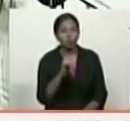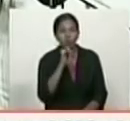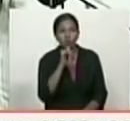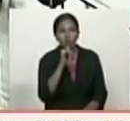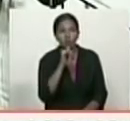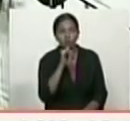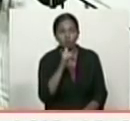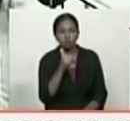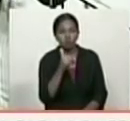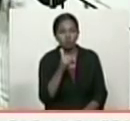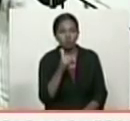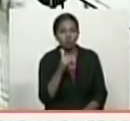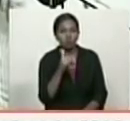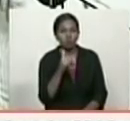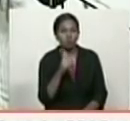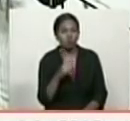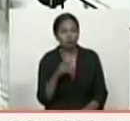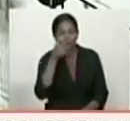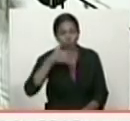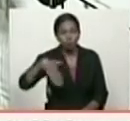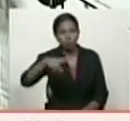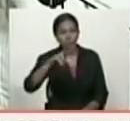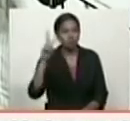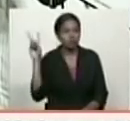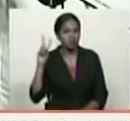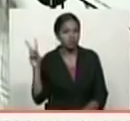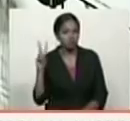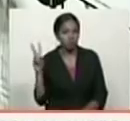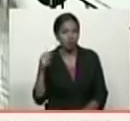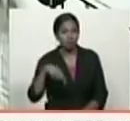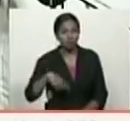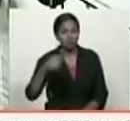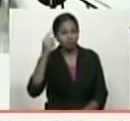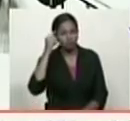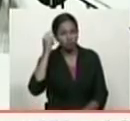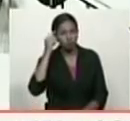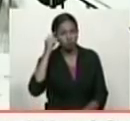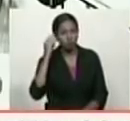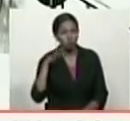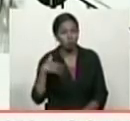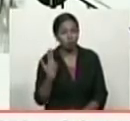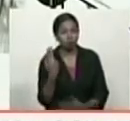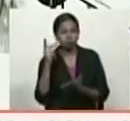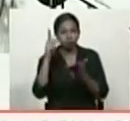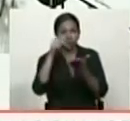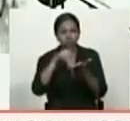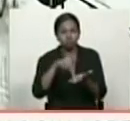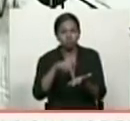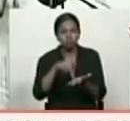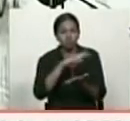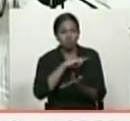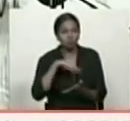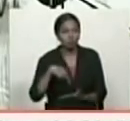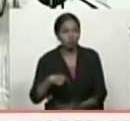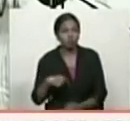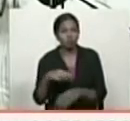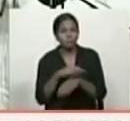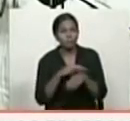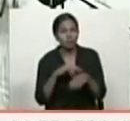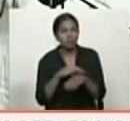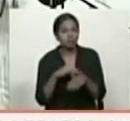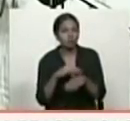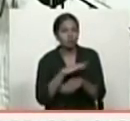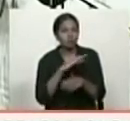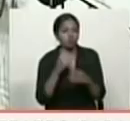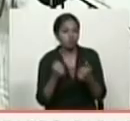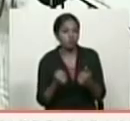informarle al pueblo de Venezuela que el día de hoy, con la presencia de nuestro ministro del Poder